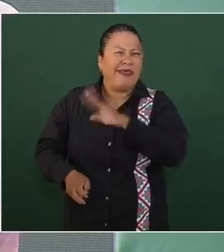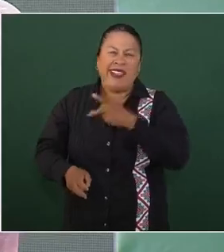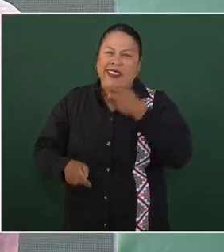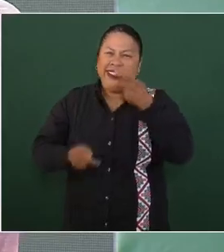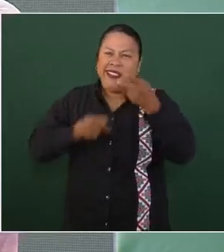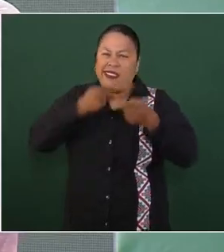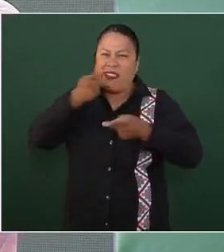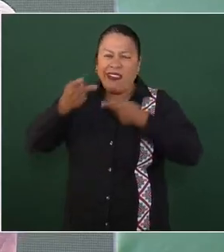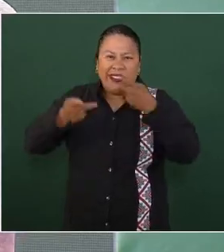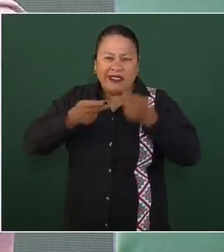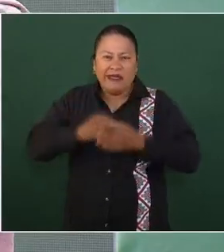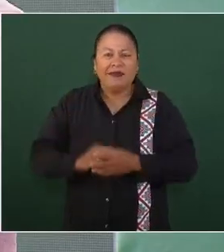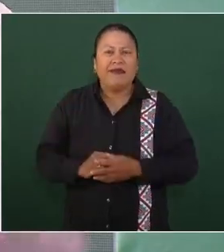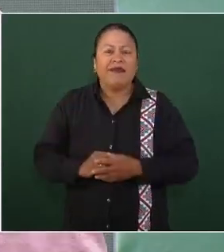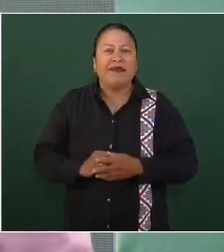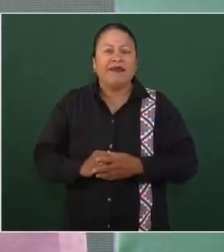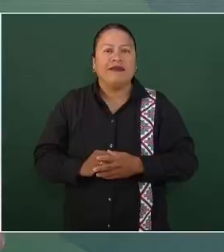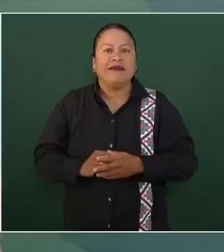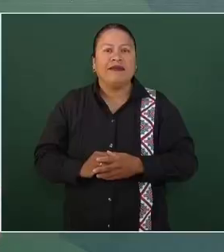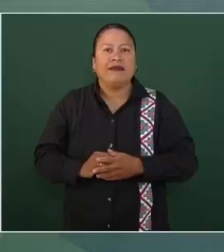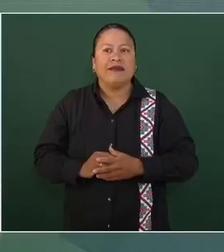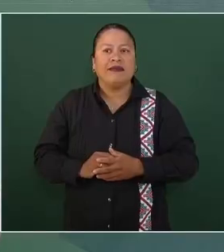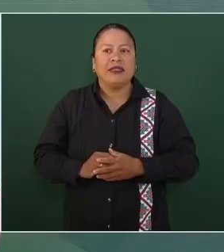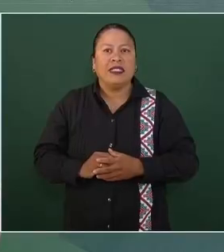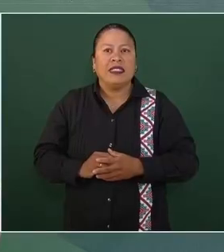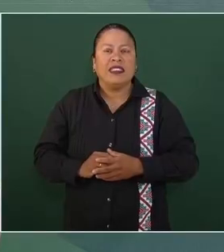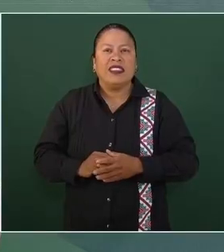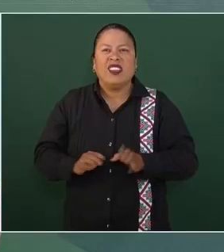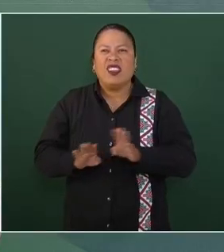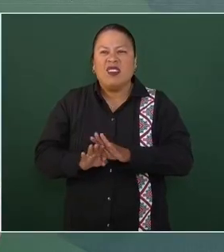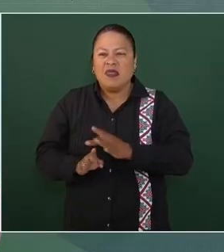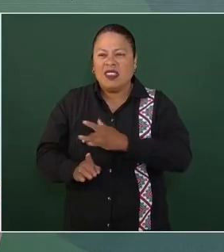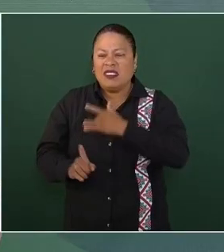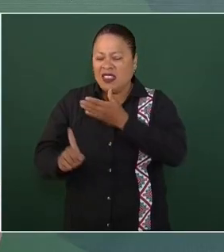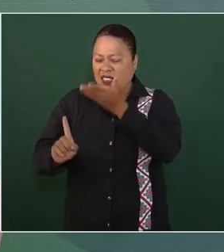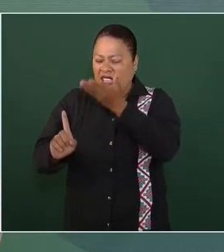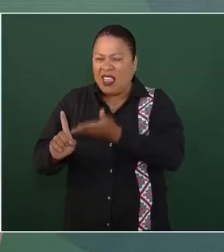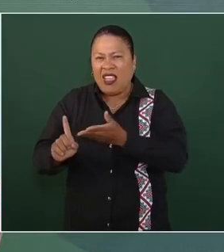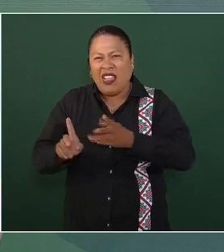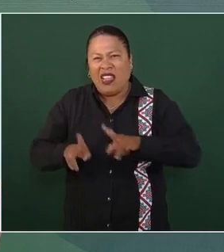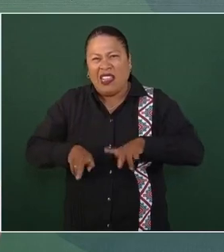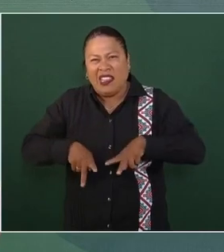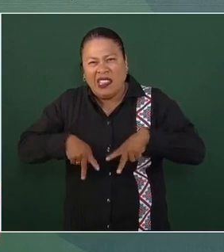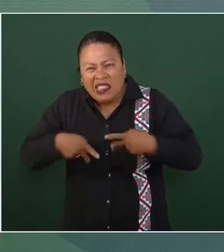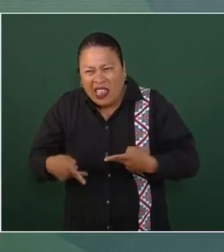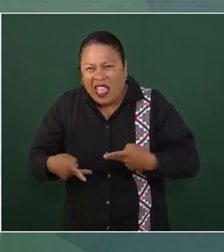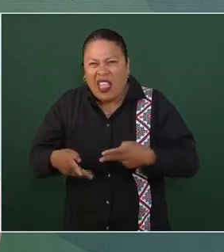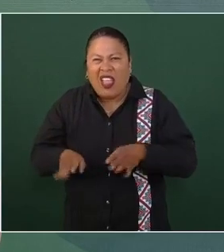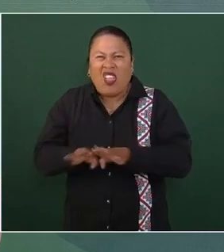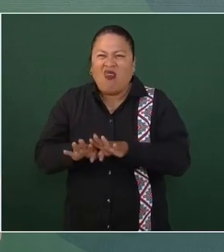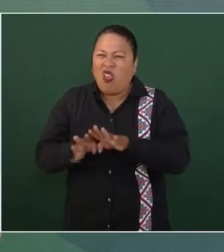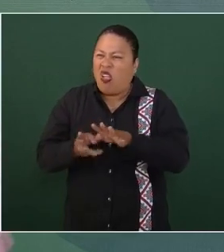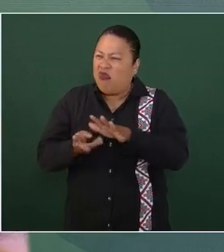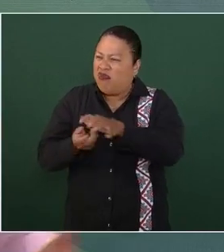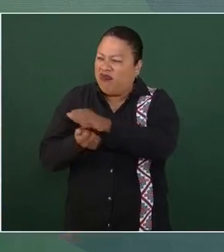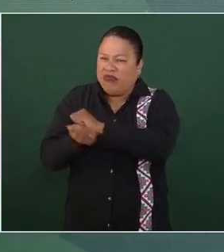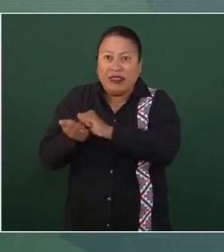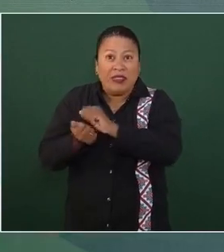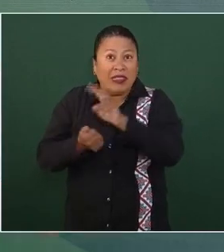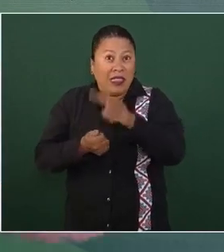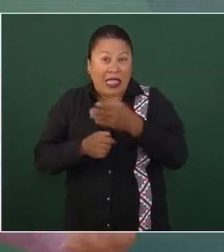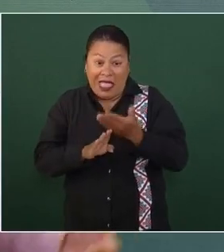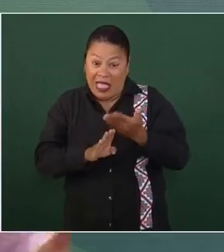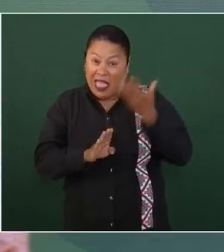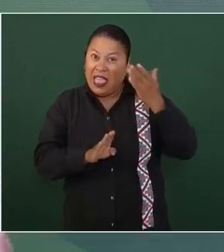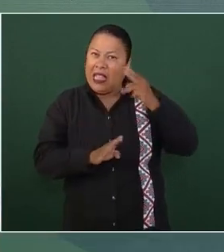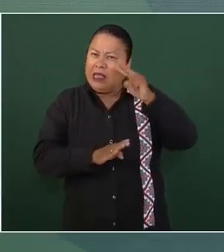y lo debilitaron lo socavaron porque era muy difícil en